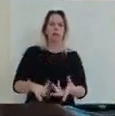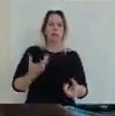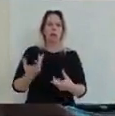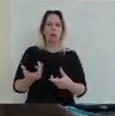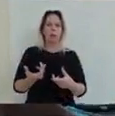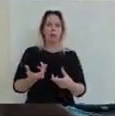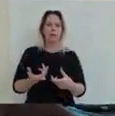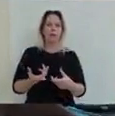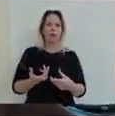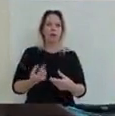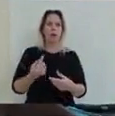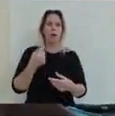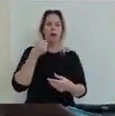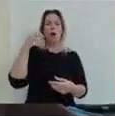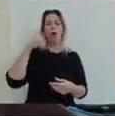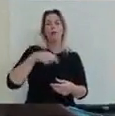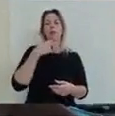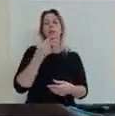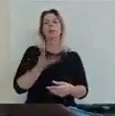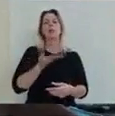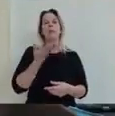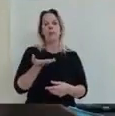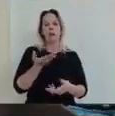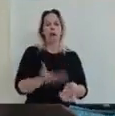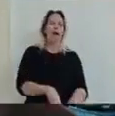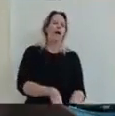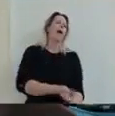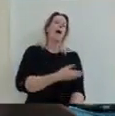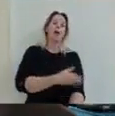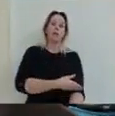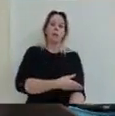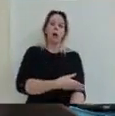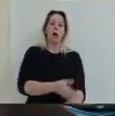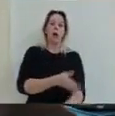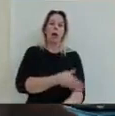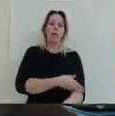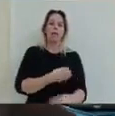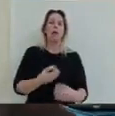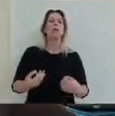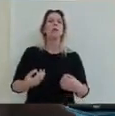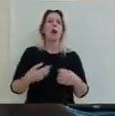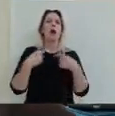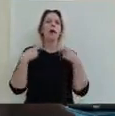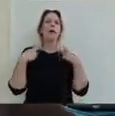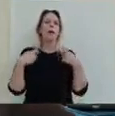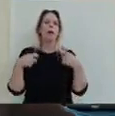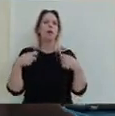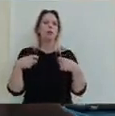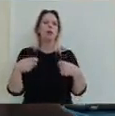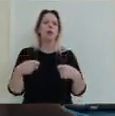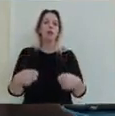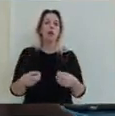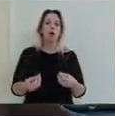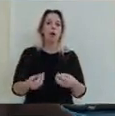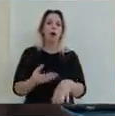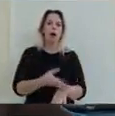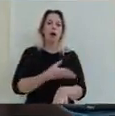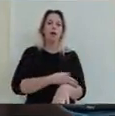de qué manera se ejecutaron es porque, bueno, la concejal habló de que se recibió el 28 de mayo, entiendo que es en